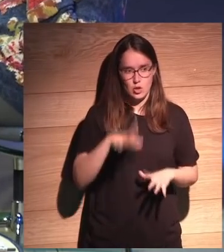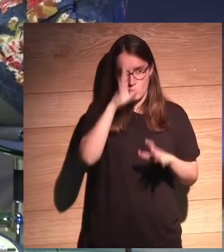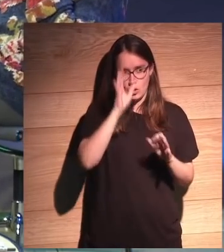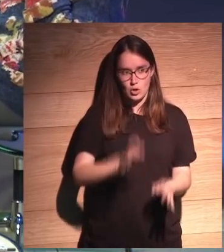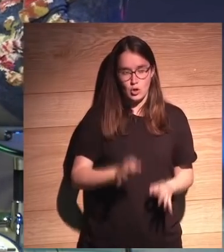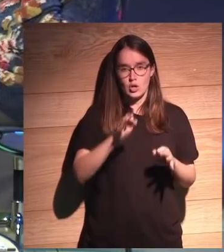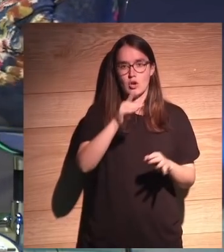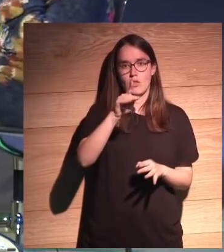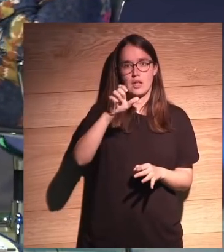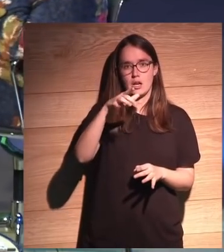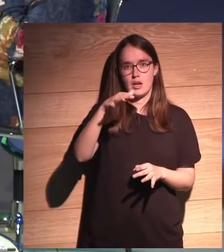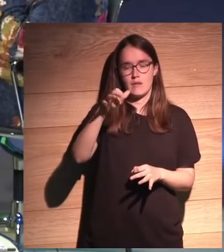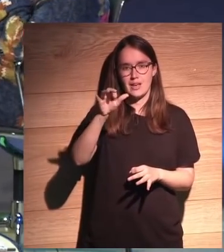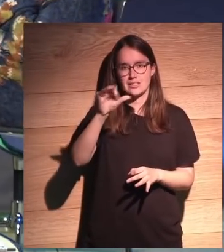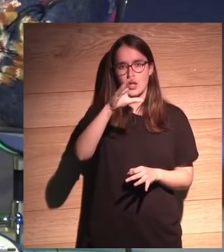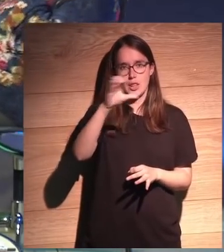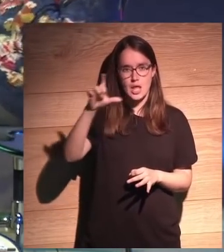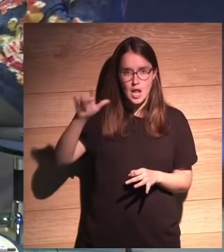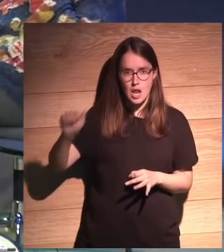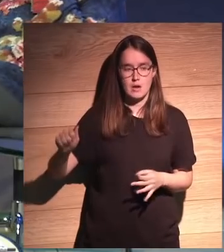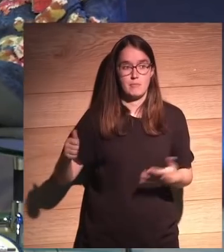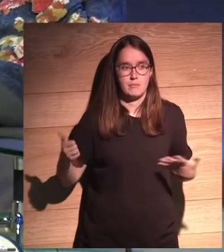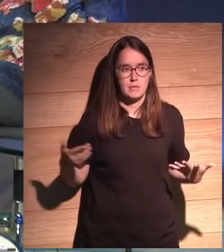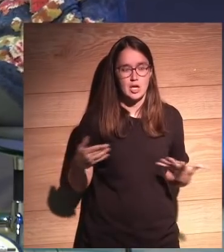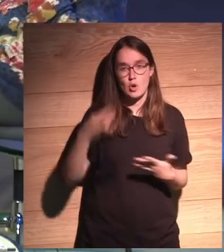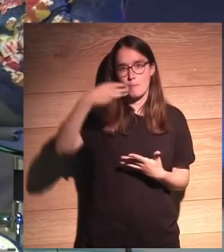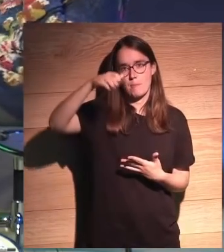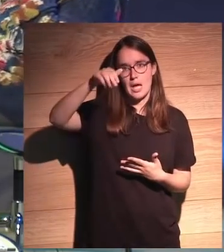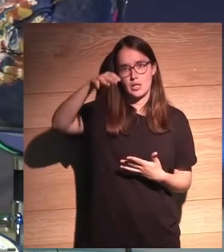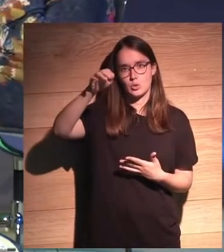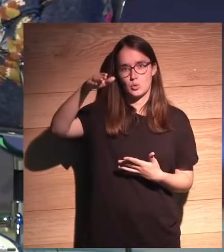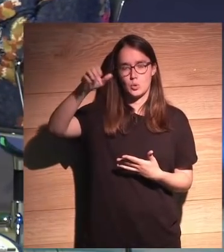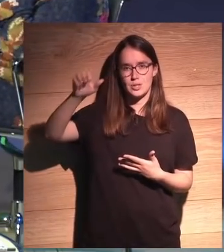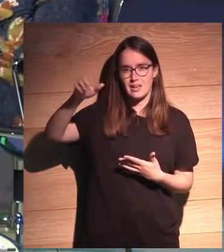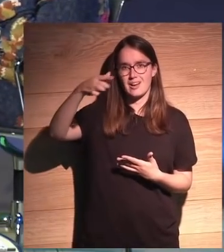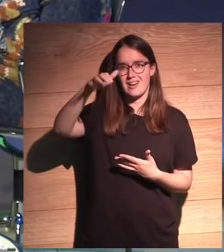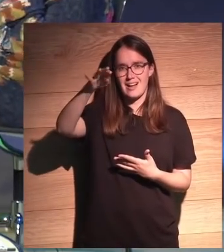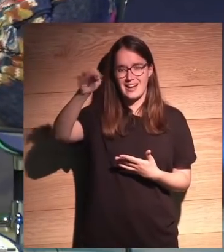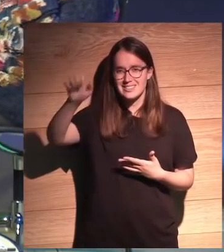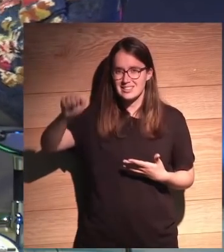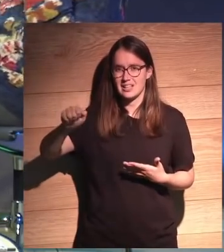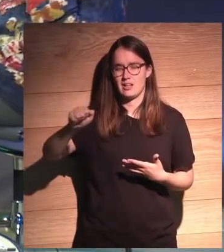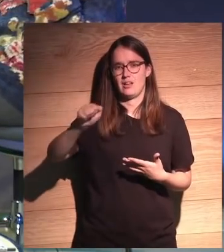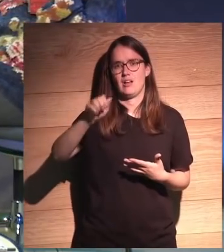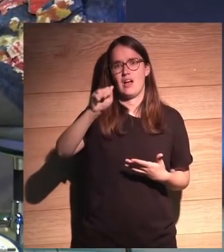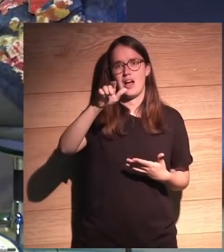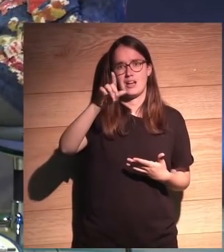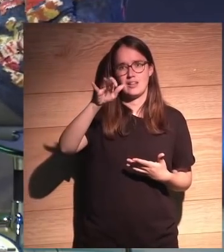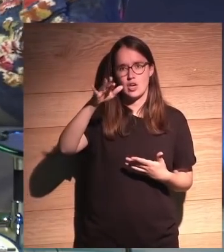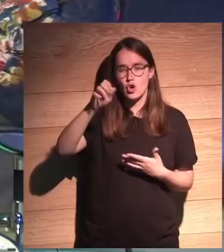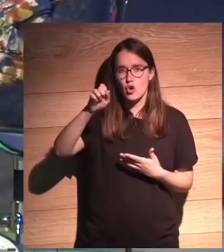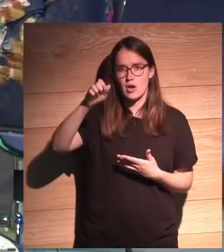está Delibes, por supuesto está Cela, por supuesto, pero ni Ana María Matute, ni Carmen Martín Gaite, ni Josefina Aldecoa, ni